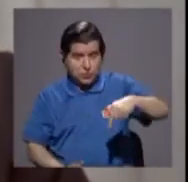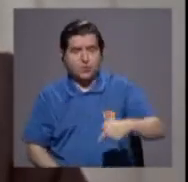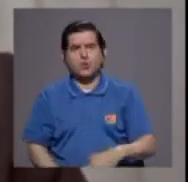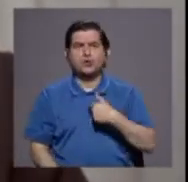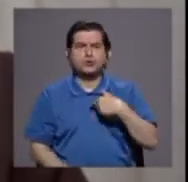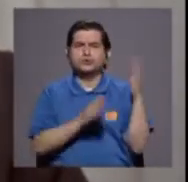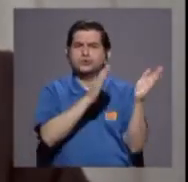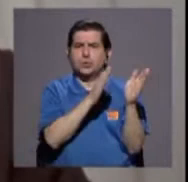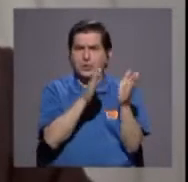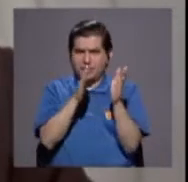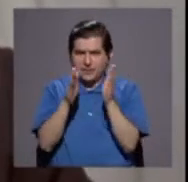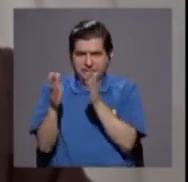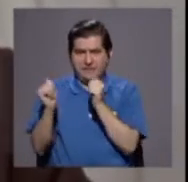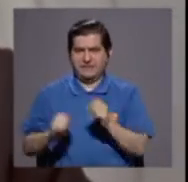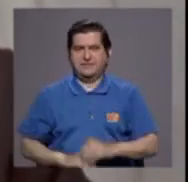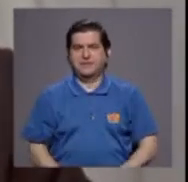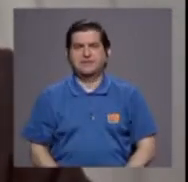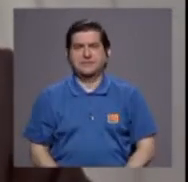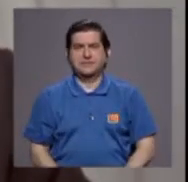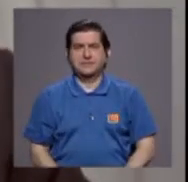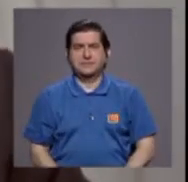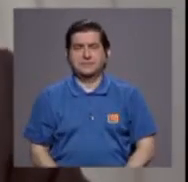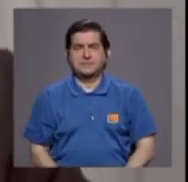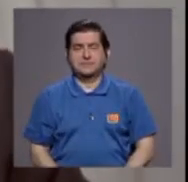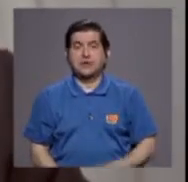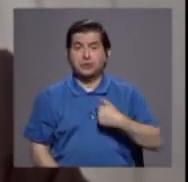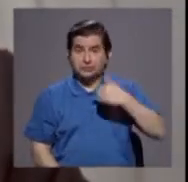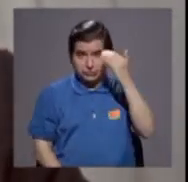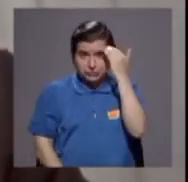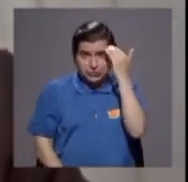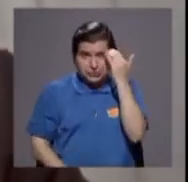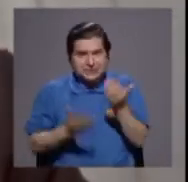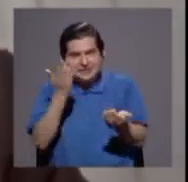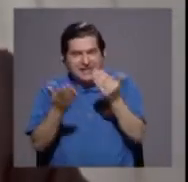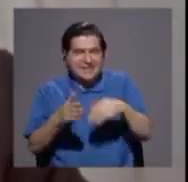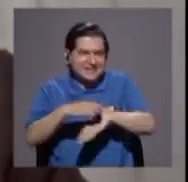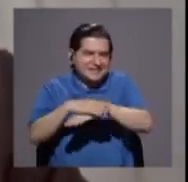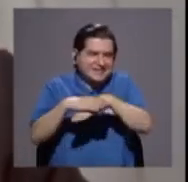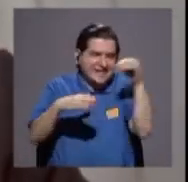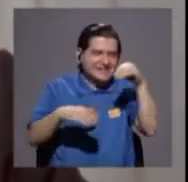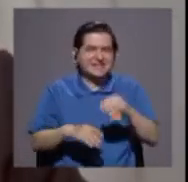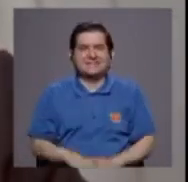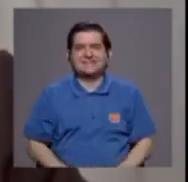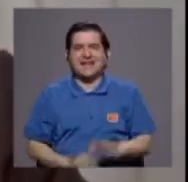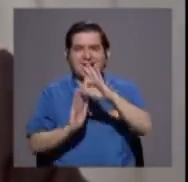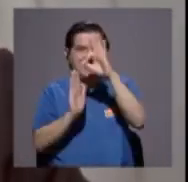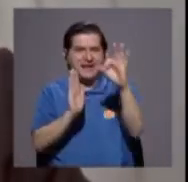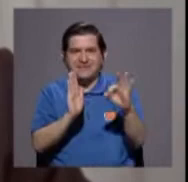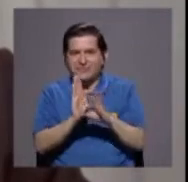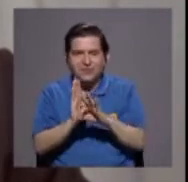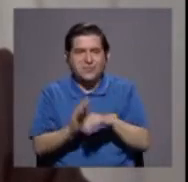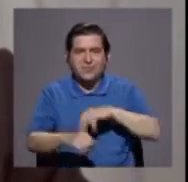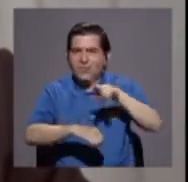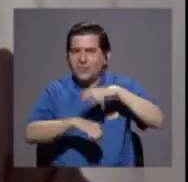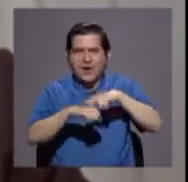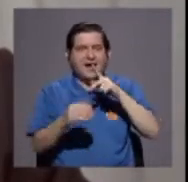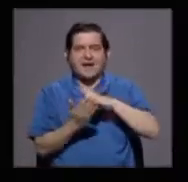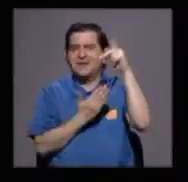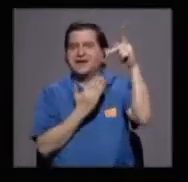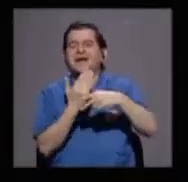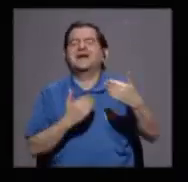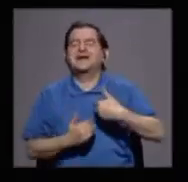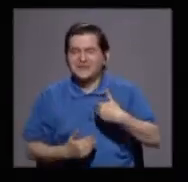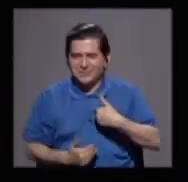he preparado, sé que se sale un poco del formato tradicional del